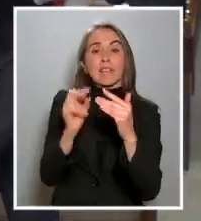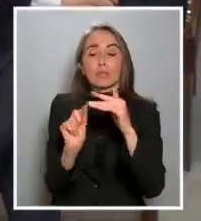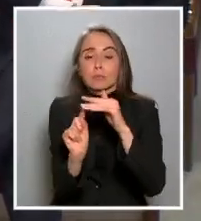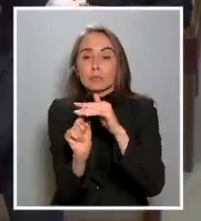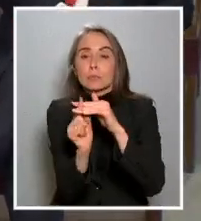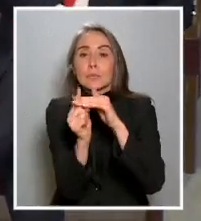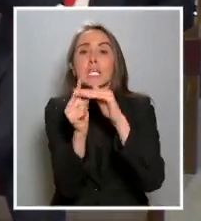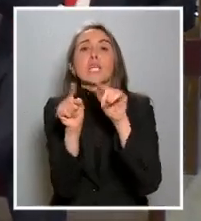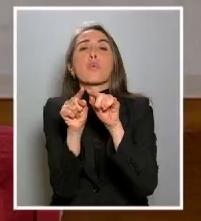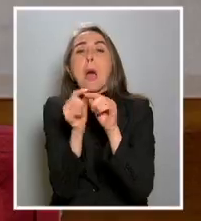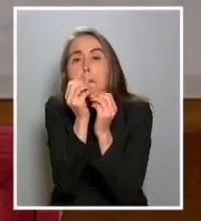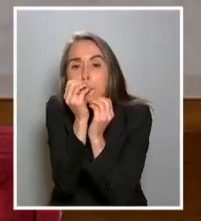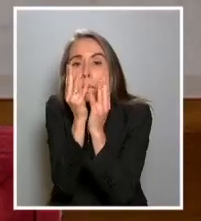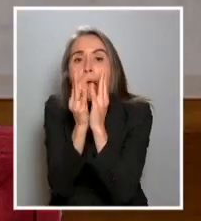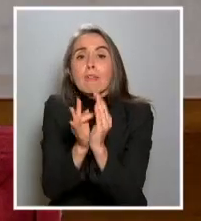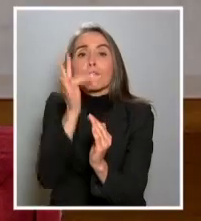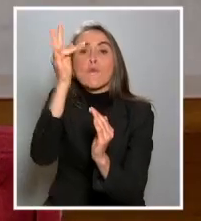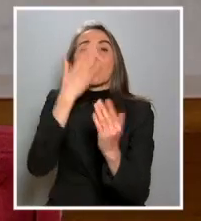verdes de un futuro esplendor.